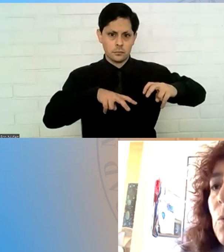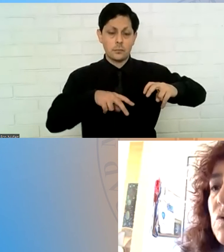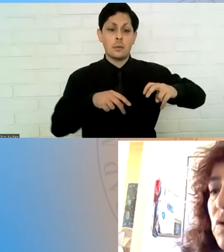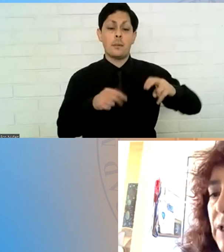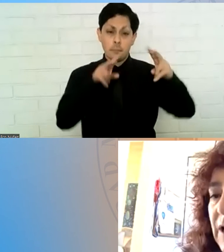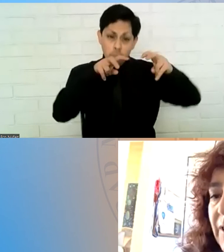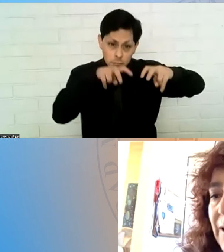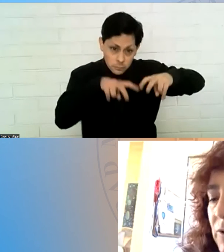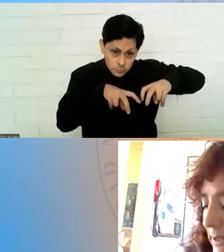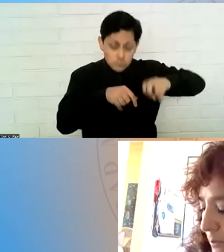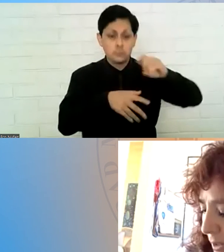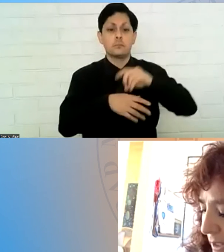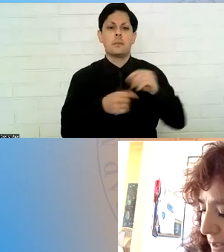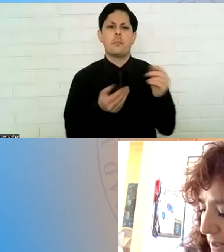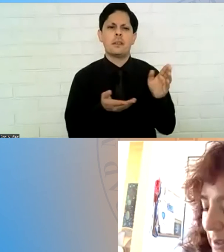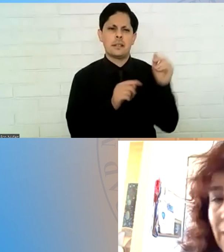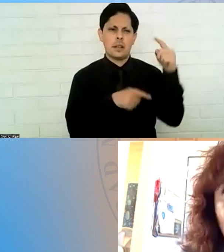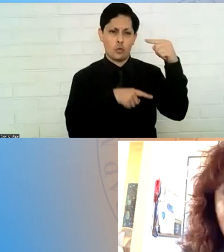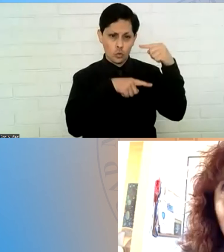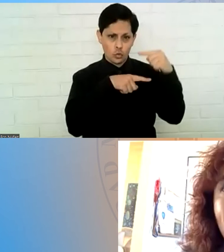estas conclusiones que la verdad es que no se puede